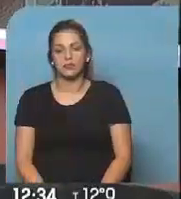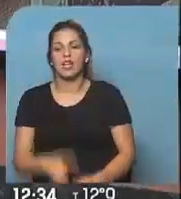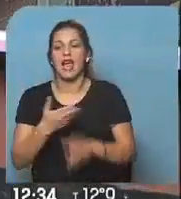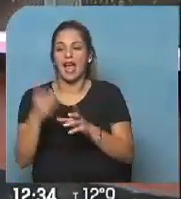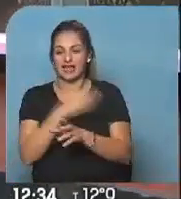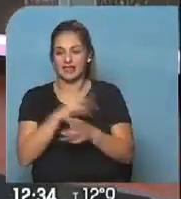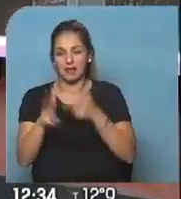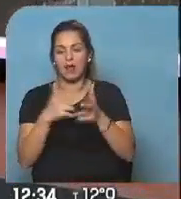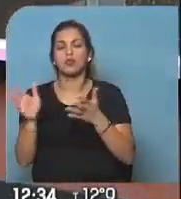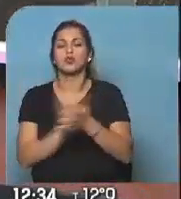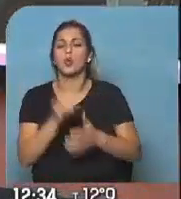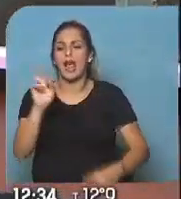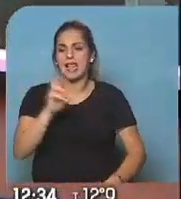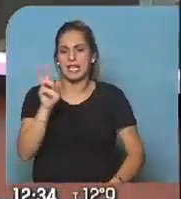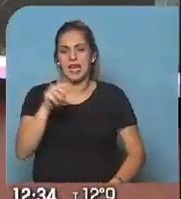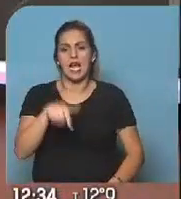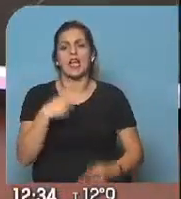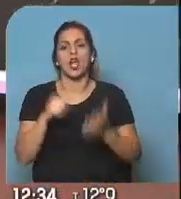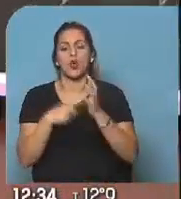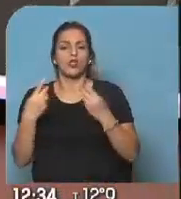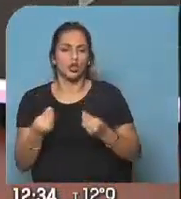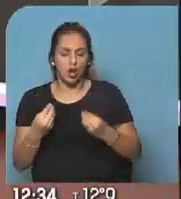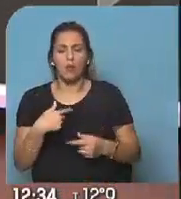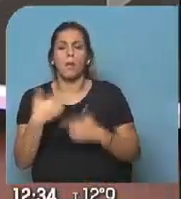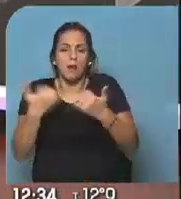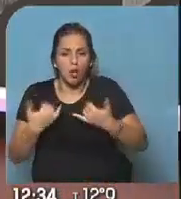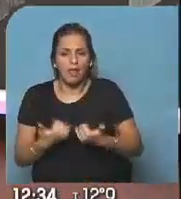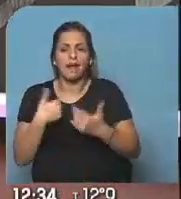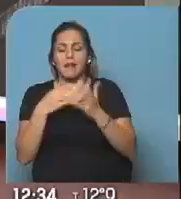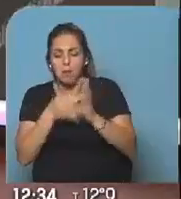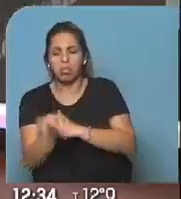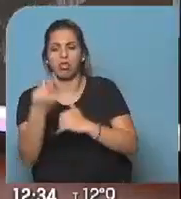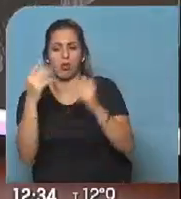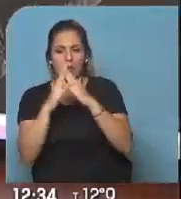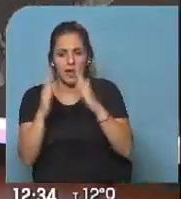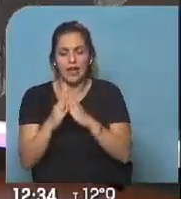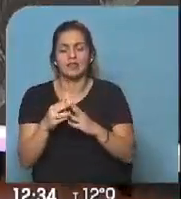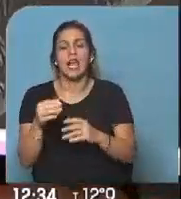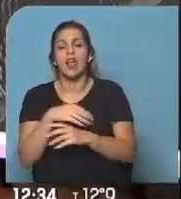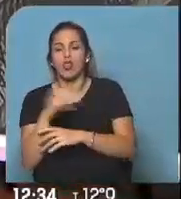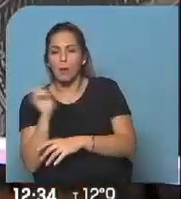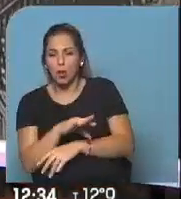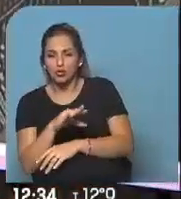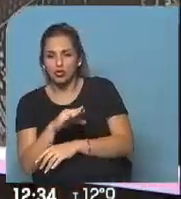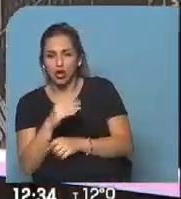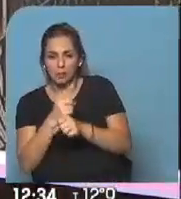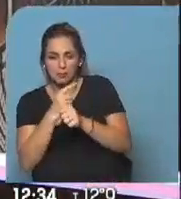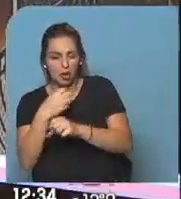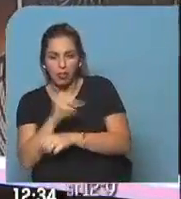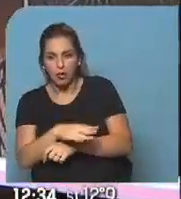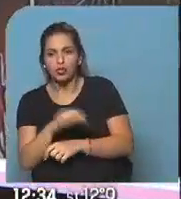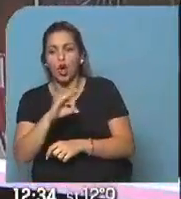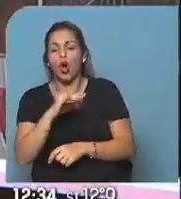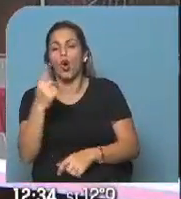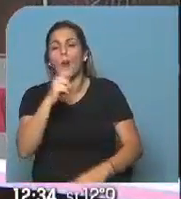alquileres en la ciudad de Buenos Aires para generar la posibilidad de acceso a una vivienda. Tanto el depósito como el mes de adelanto de un alquiler se